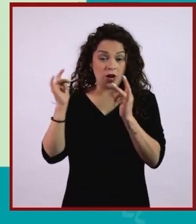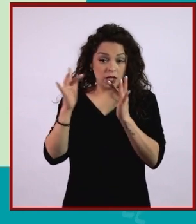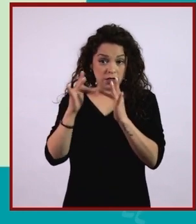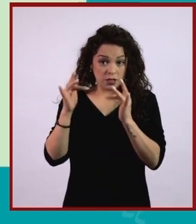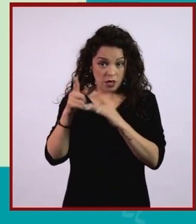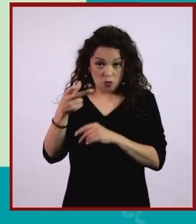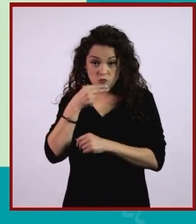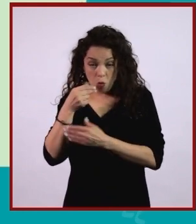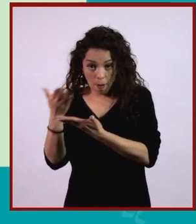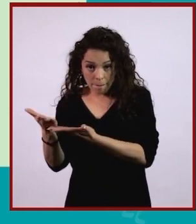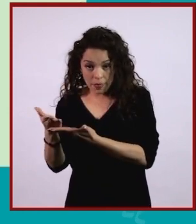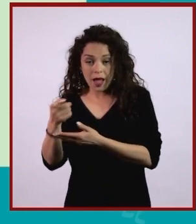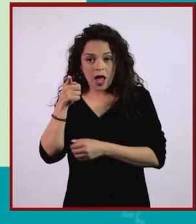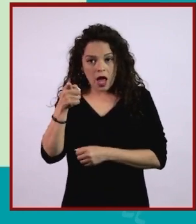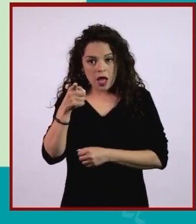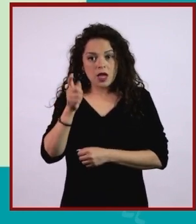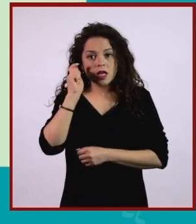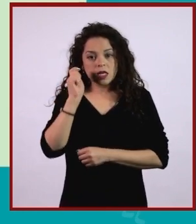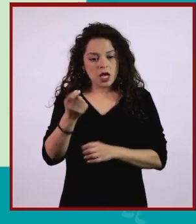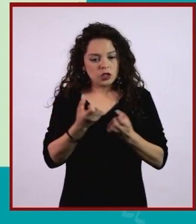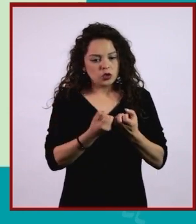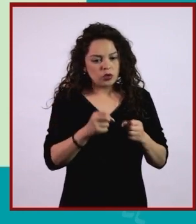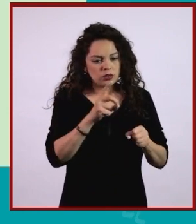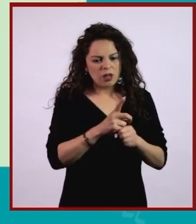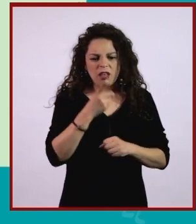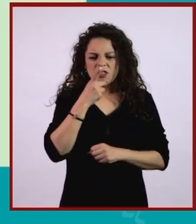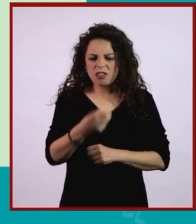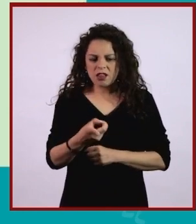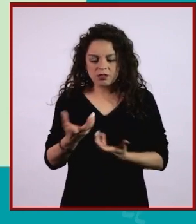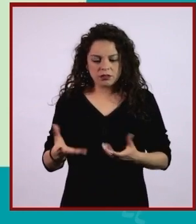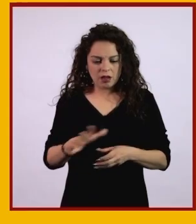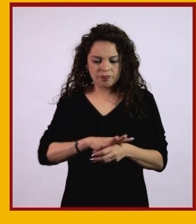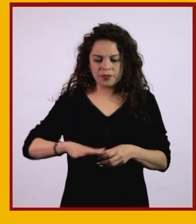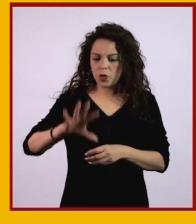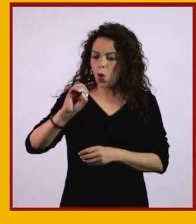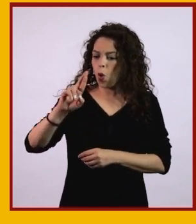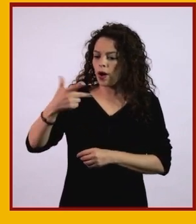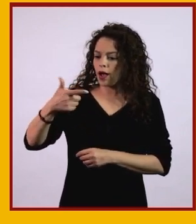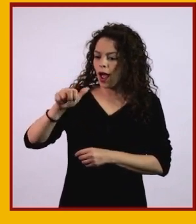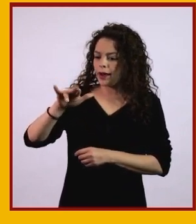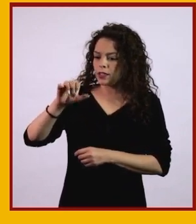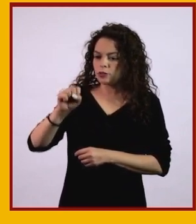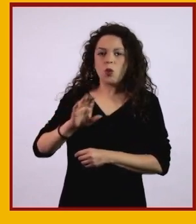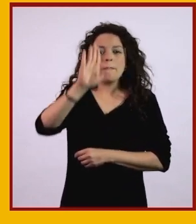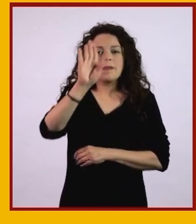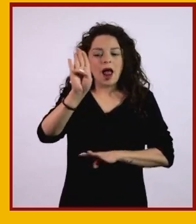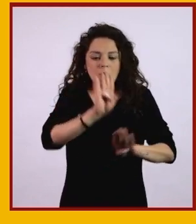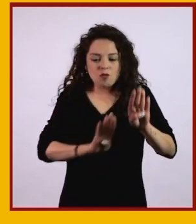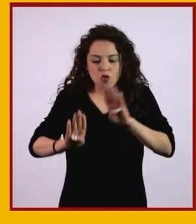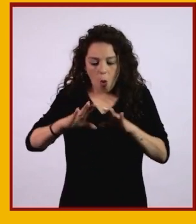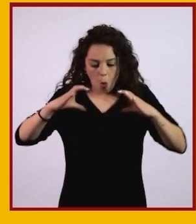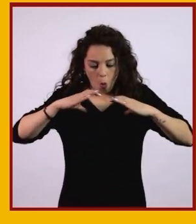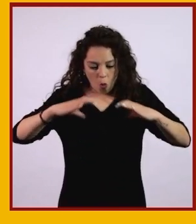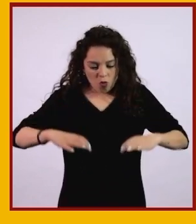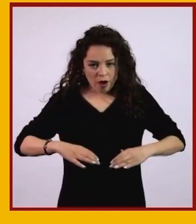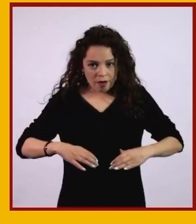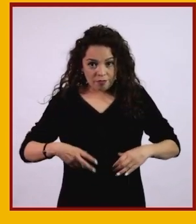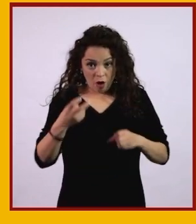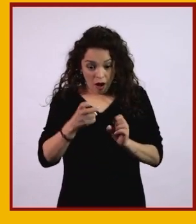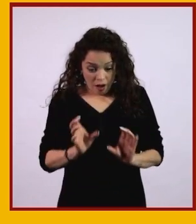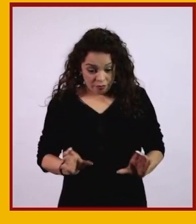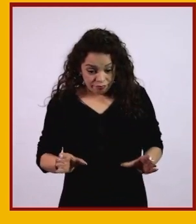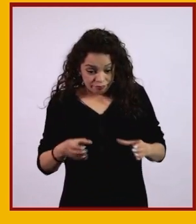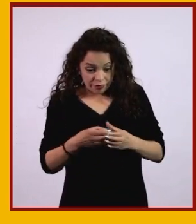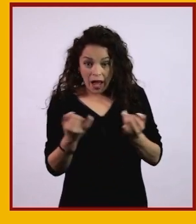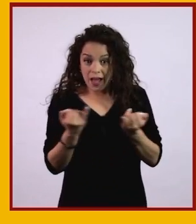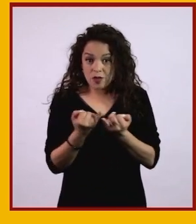era francés, quien concibió a la sociedad como un organismo que era equivalente a los organismos biológicos y que como